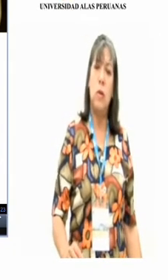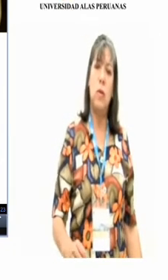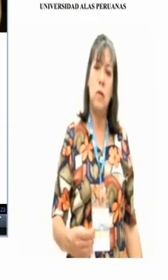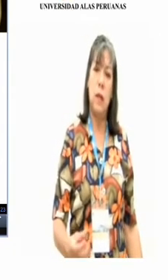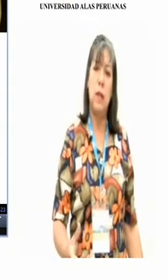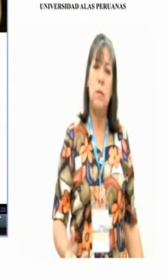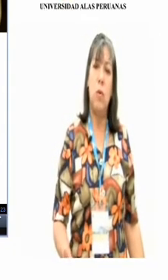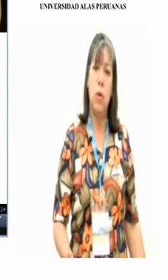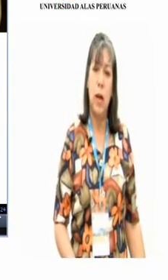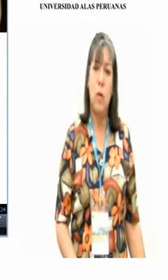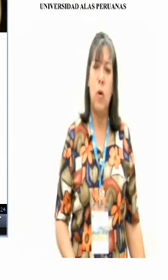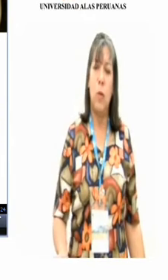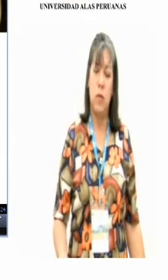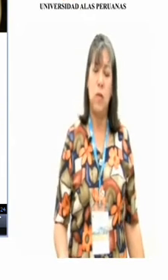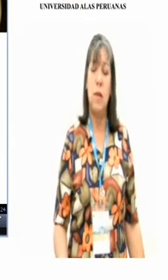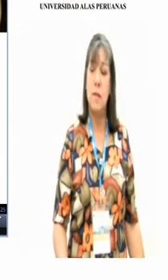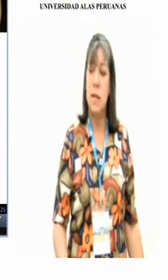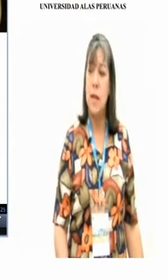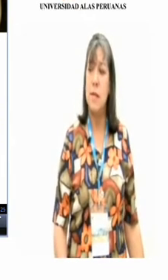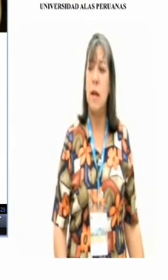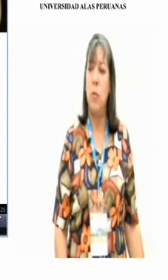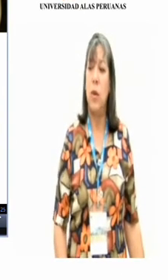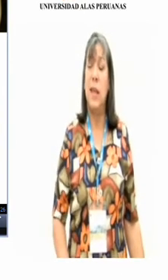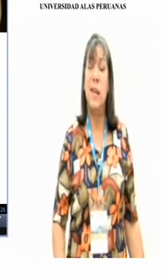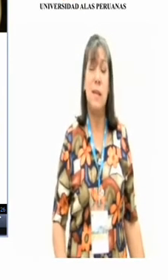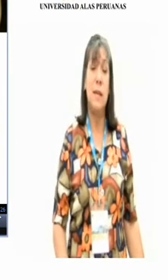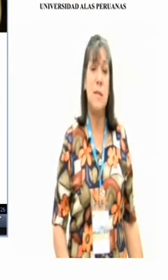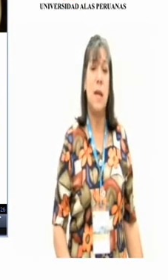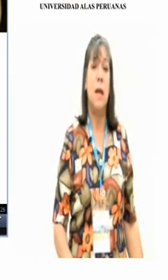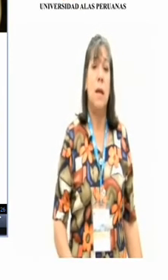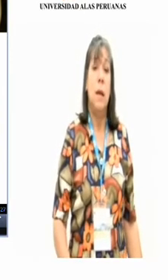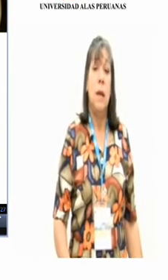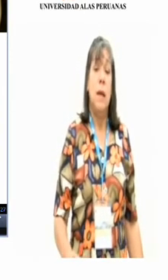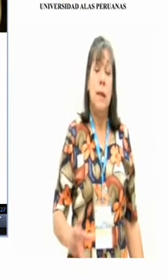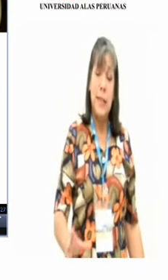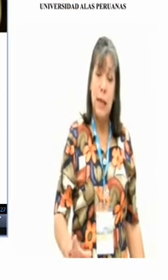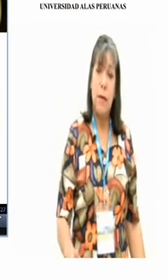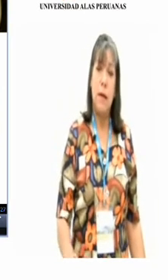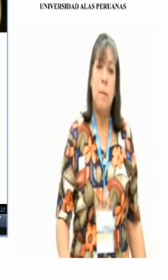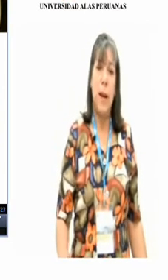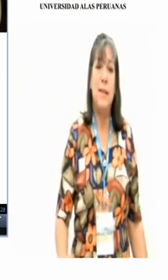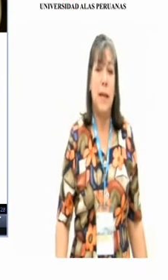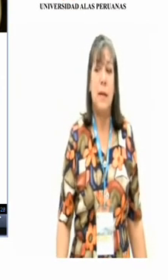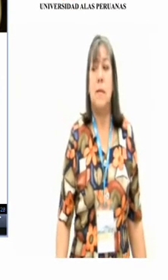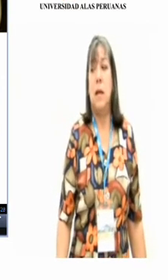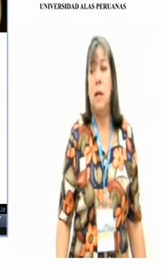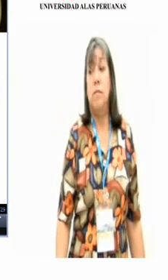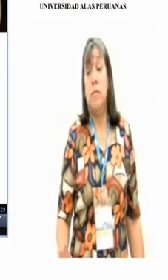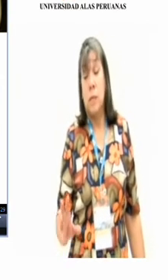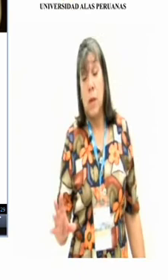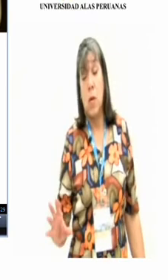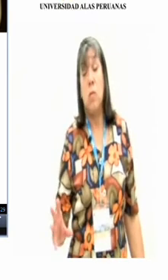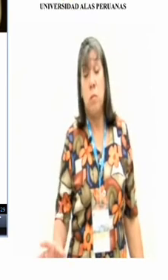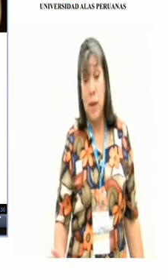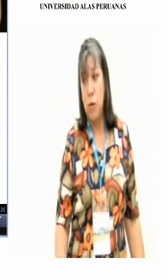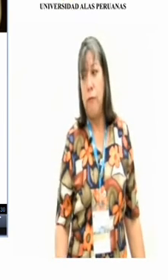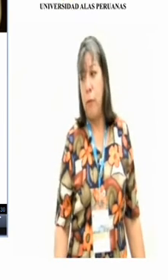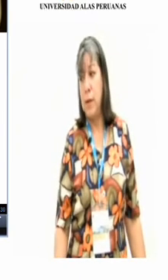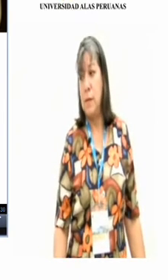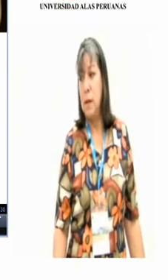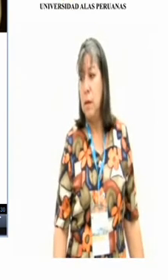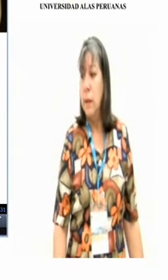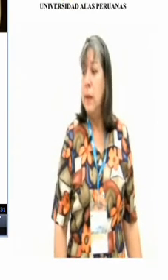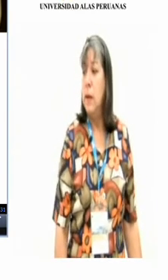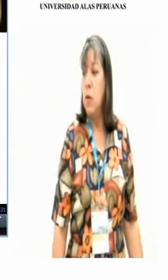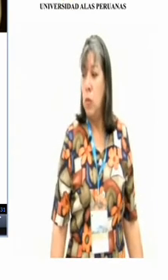ver, todo docente involucrado en los procesos de enseñanza en la modalidad a distancia debe planteársela con